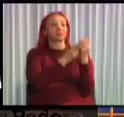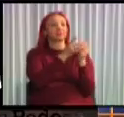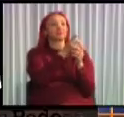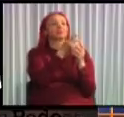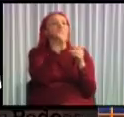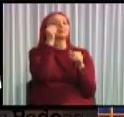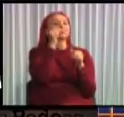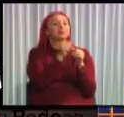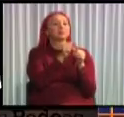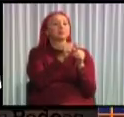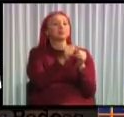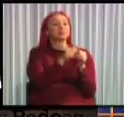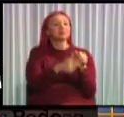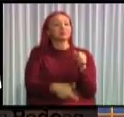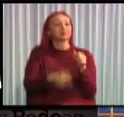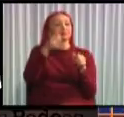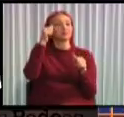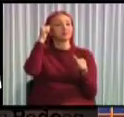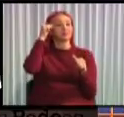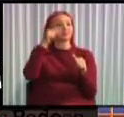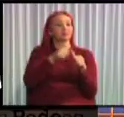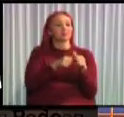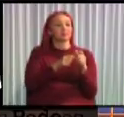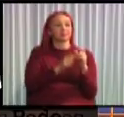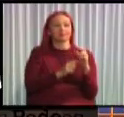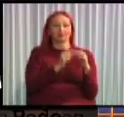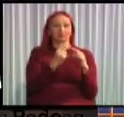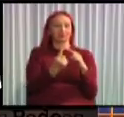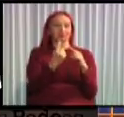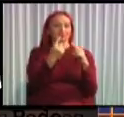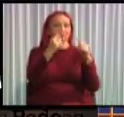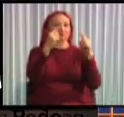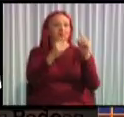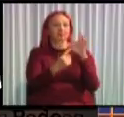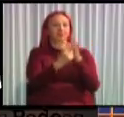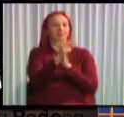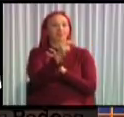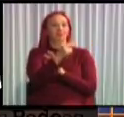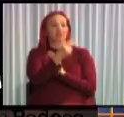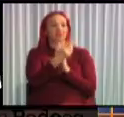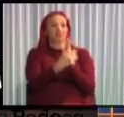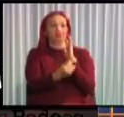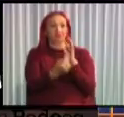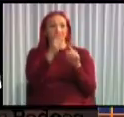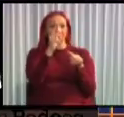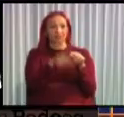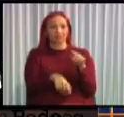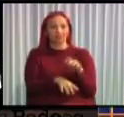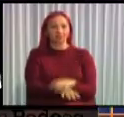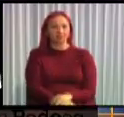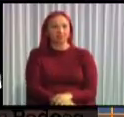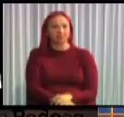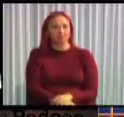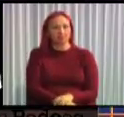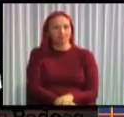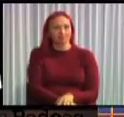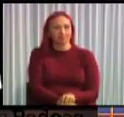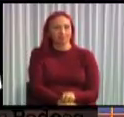¿qué recuerdan de los yoyos? Dice, primero eran plásticos, no eran tan sofisticados. Vea, yo soy tan hábil que ni la cuerda baja.